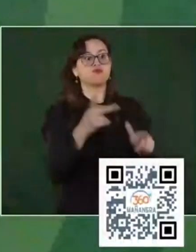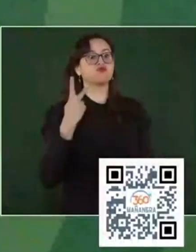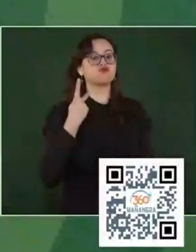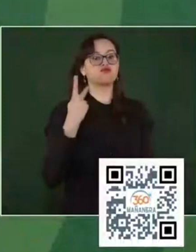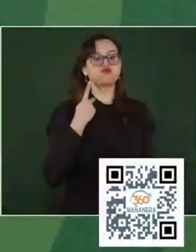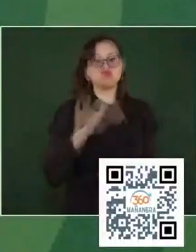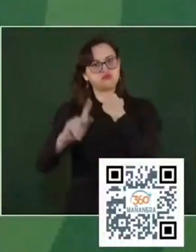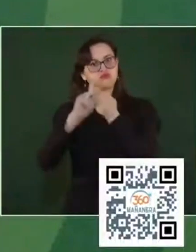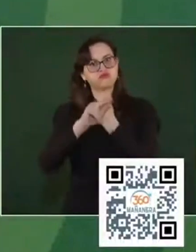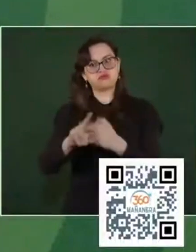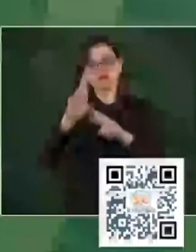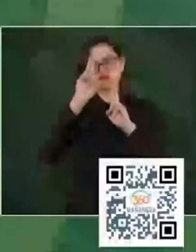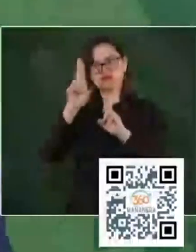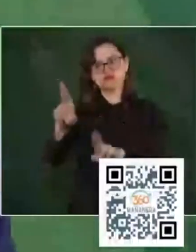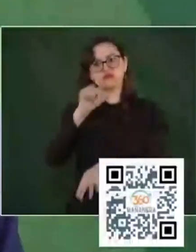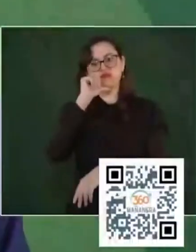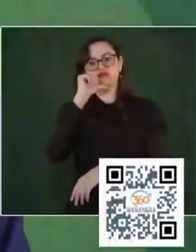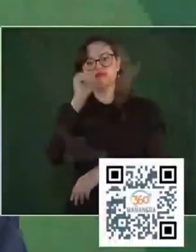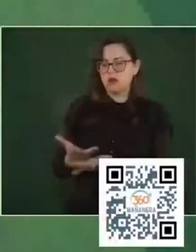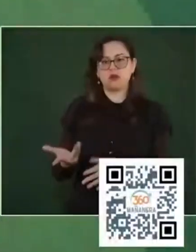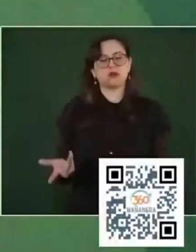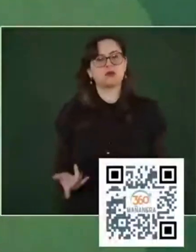inhumano hipócrita